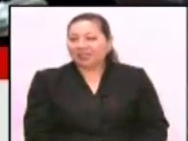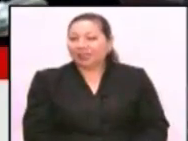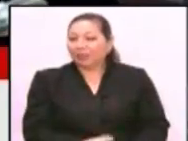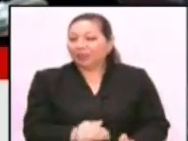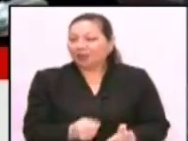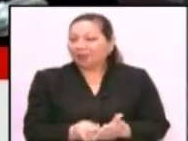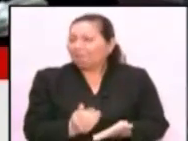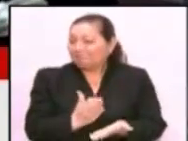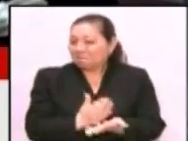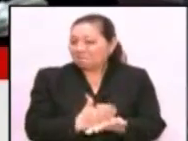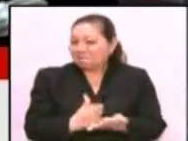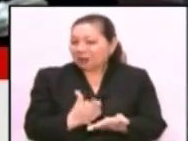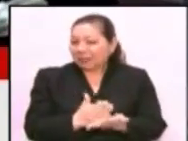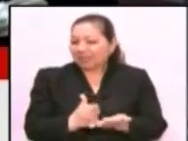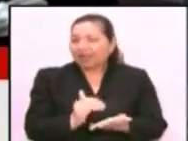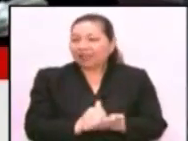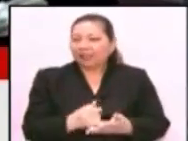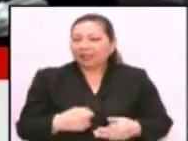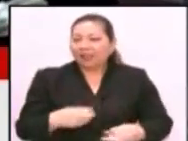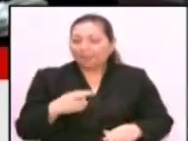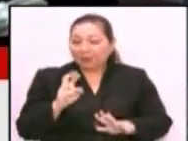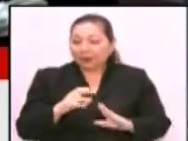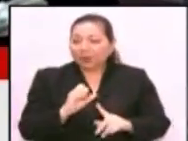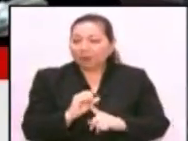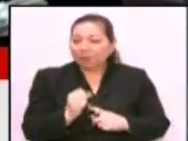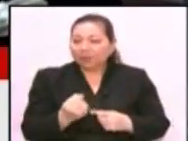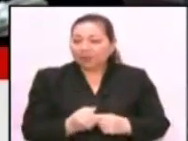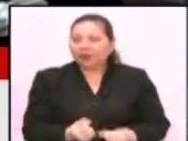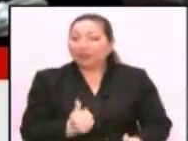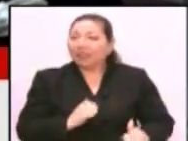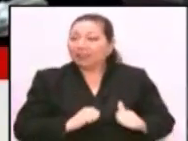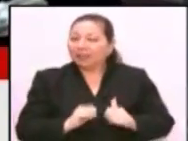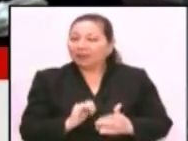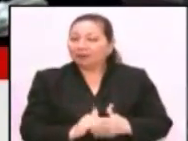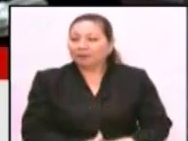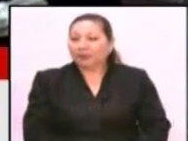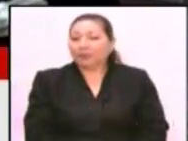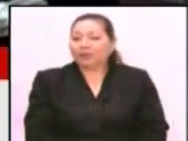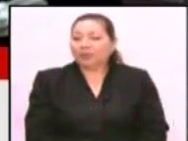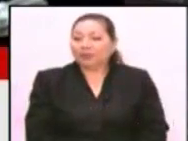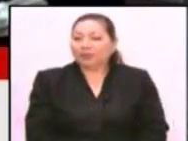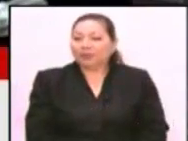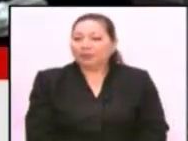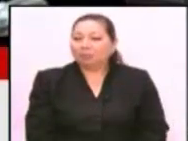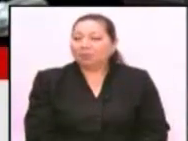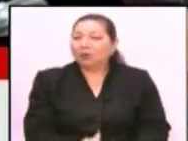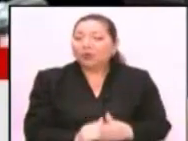todo o parte de los recursos que se gastan en programas sociales por actividades que se van a ejecutar,